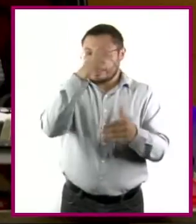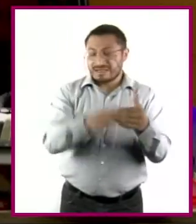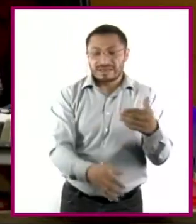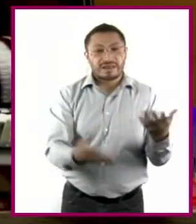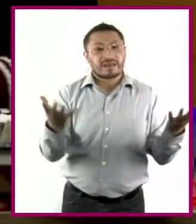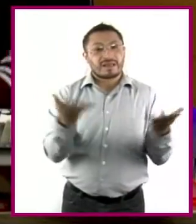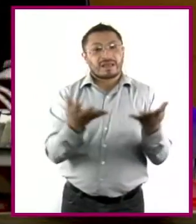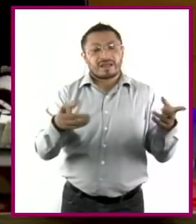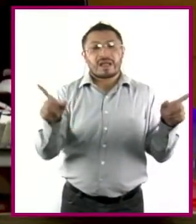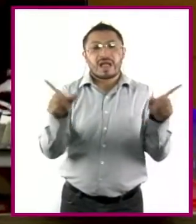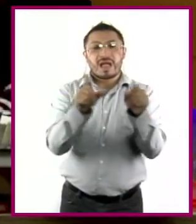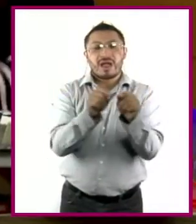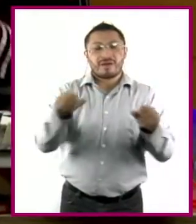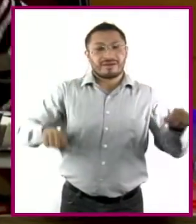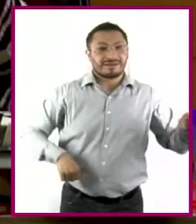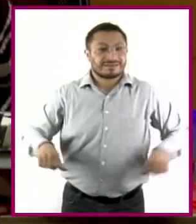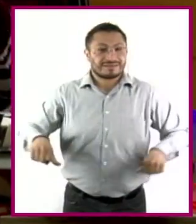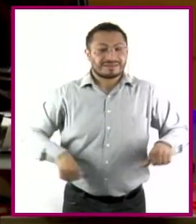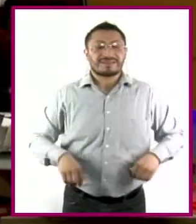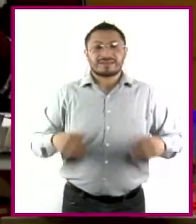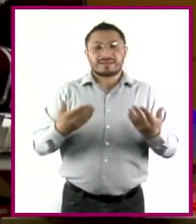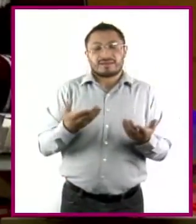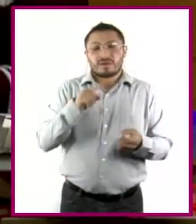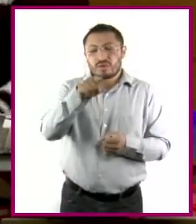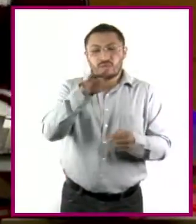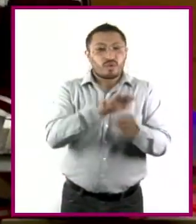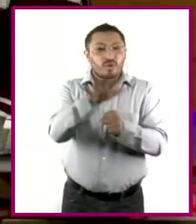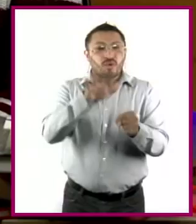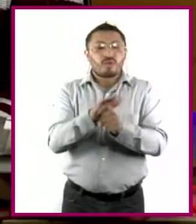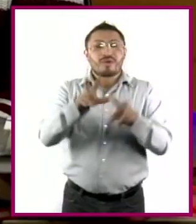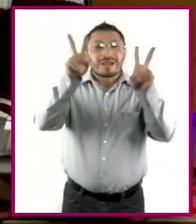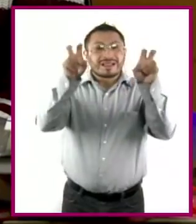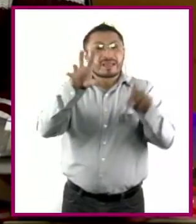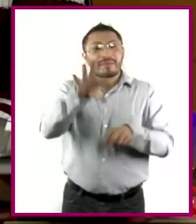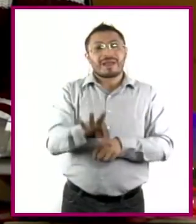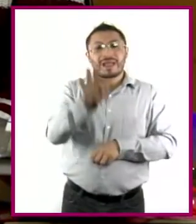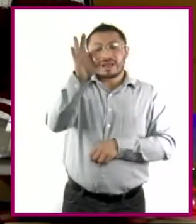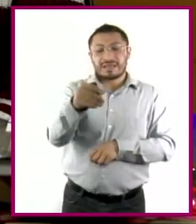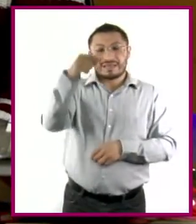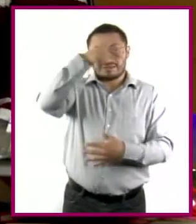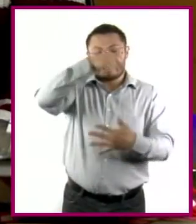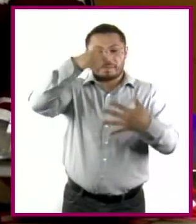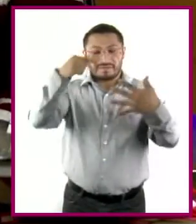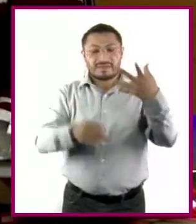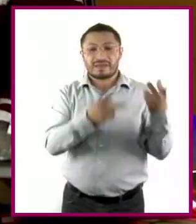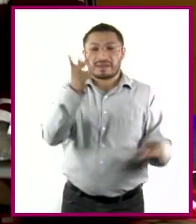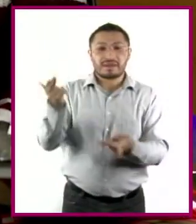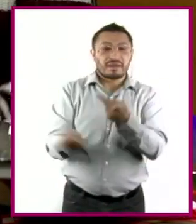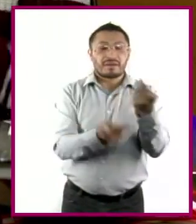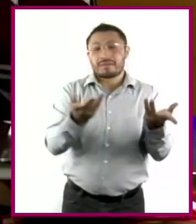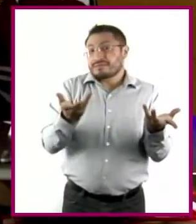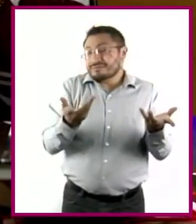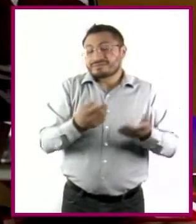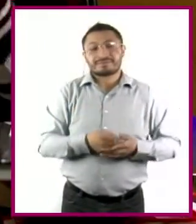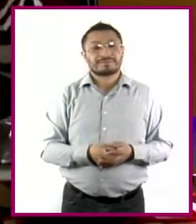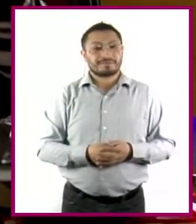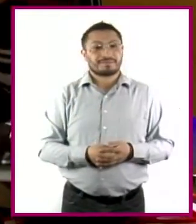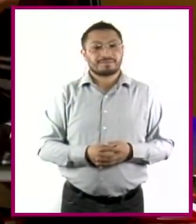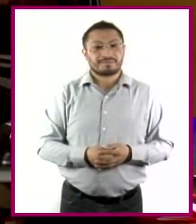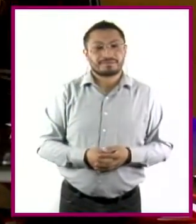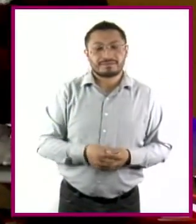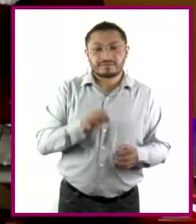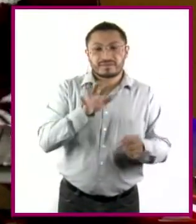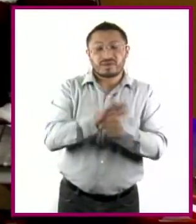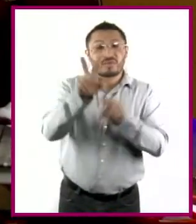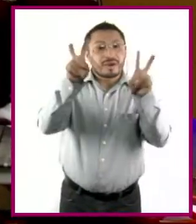terminar hacemos un breve ejercicio? ¿Sobre qué harían ustedes un ensayo? Aquí les van unas preguntas detonadoras. ¿Qué tema